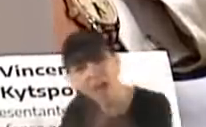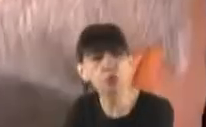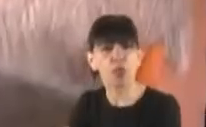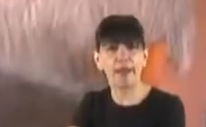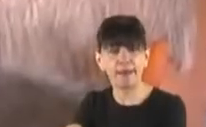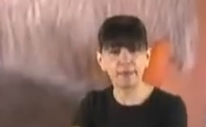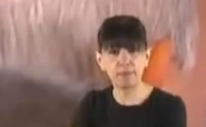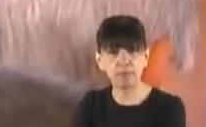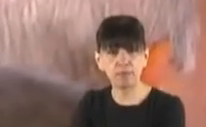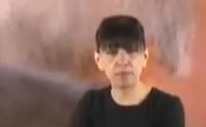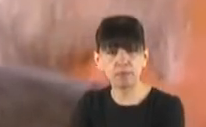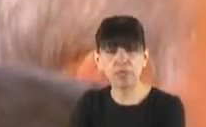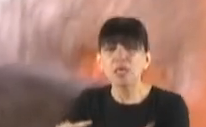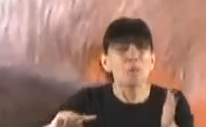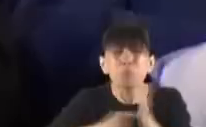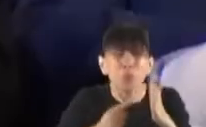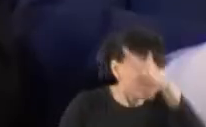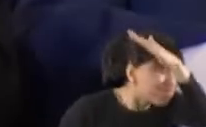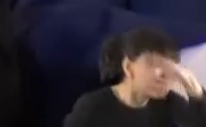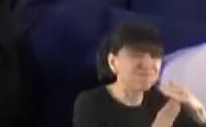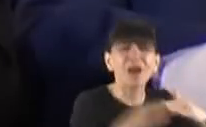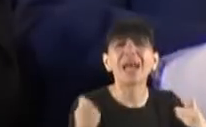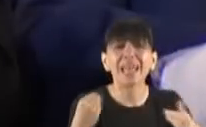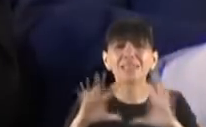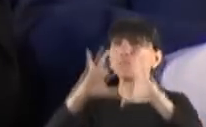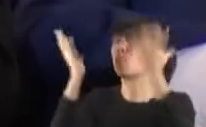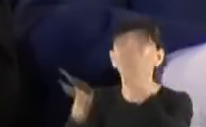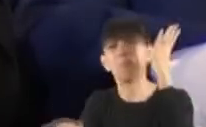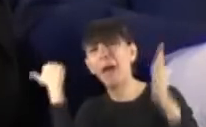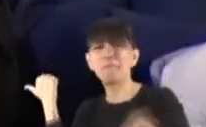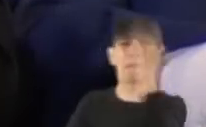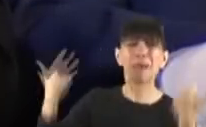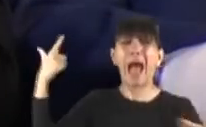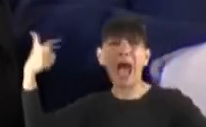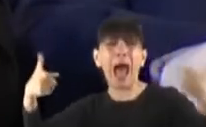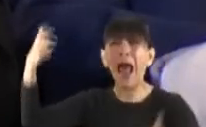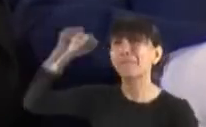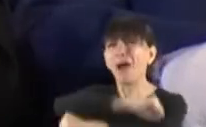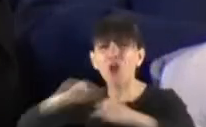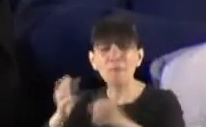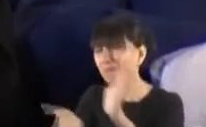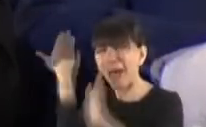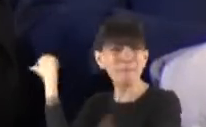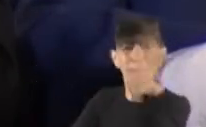sea desarmar al mundo. Armemos al mundo de alimentos, no de armas.